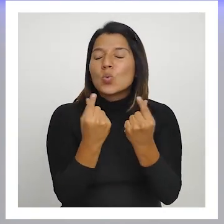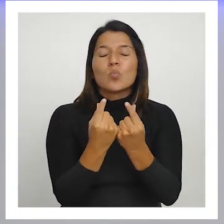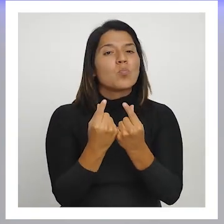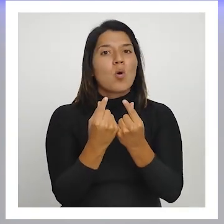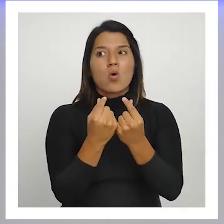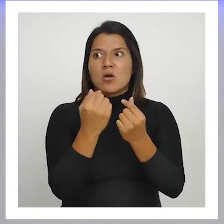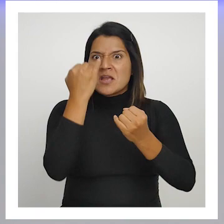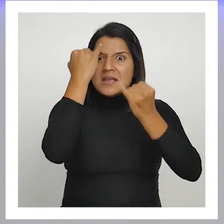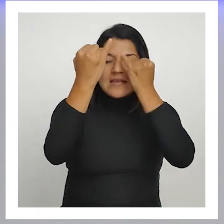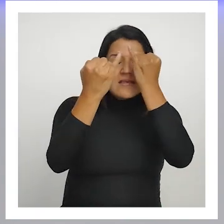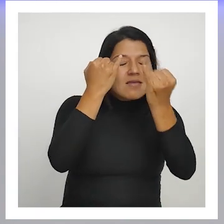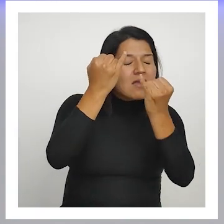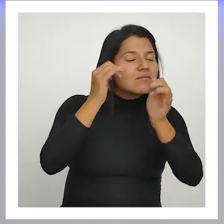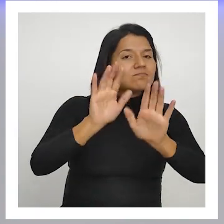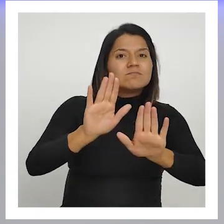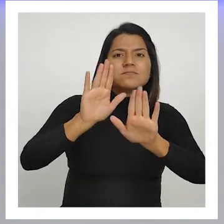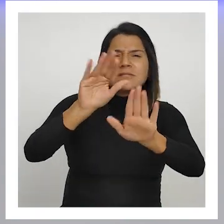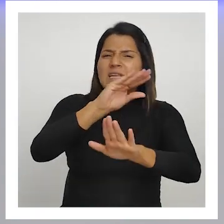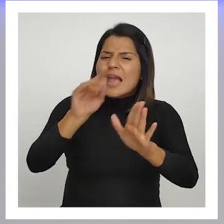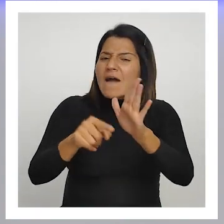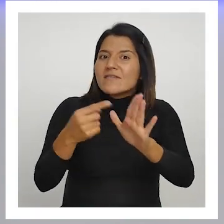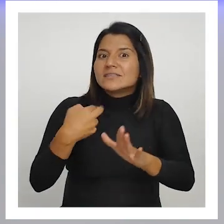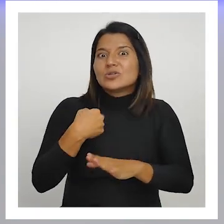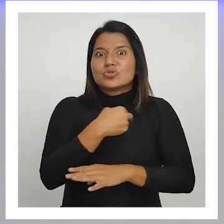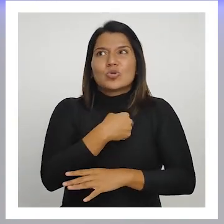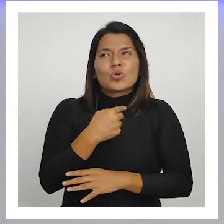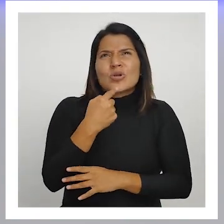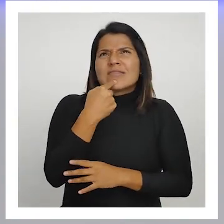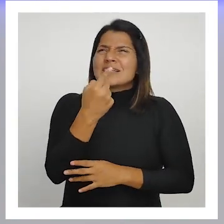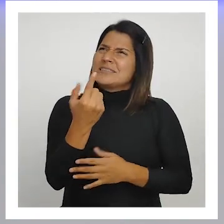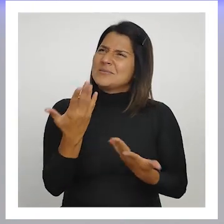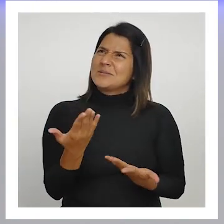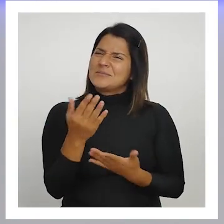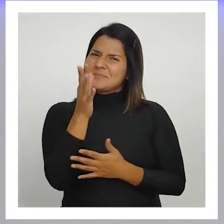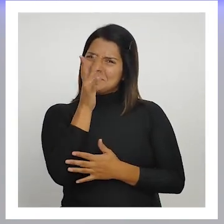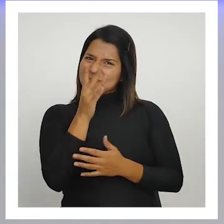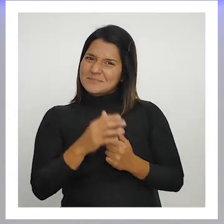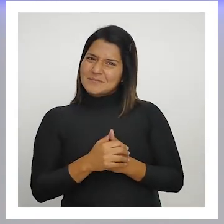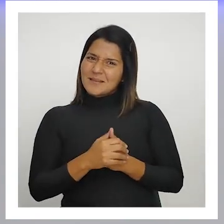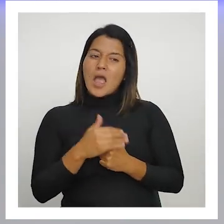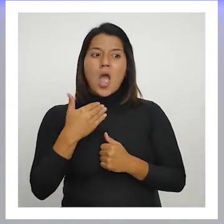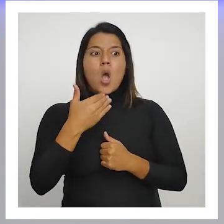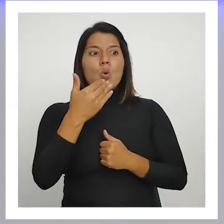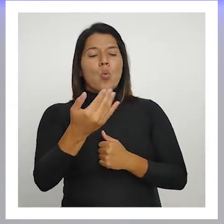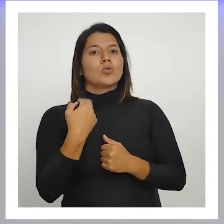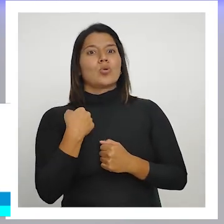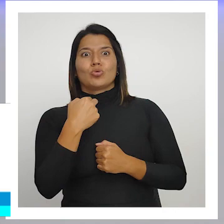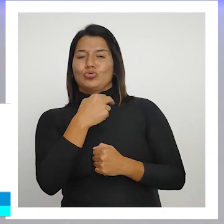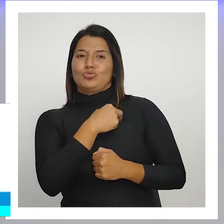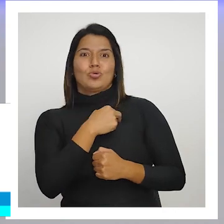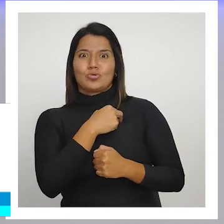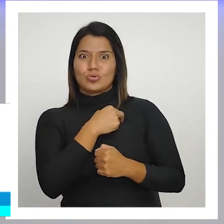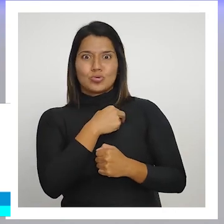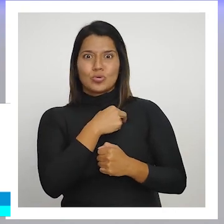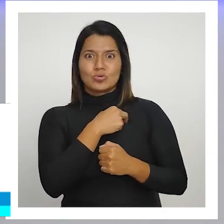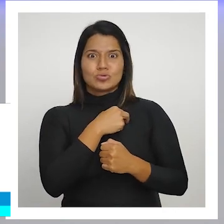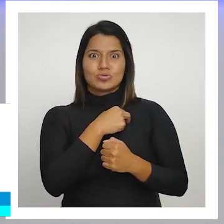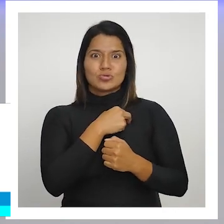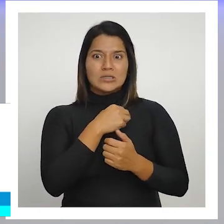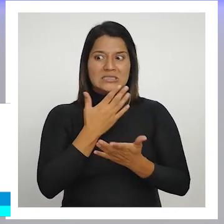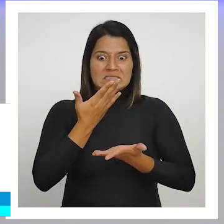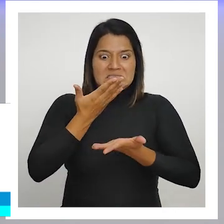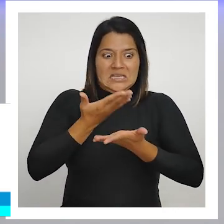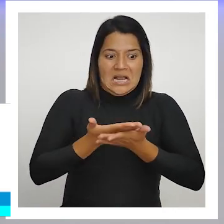son maravillosas y que a veces decimos, qué vacilón, cuando nos sentamos aquí, ninguno de nosotros individualmente